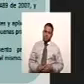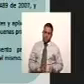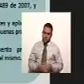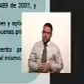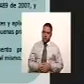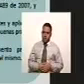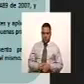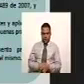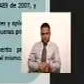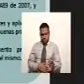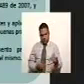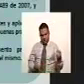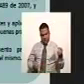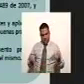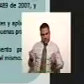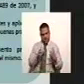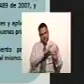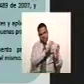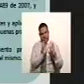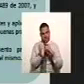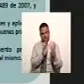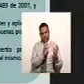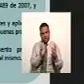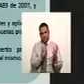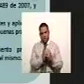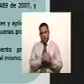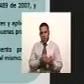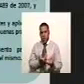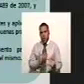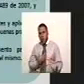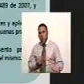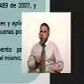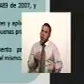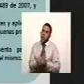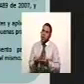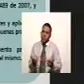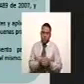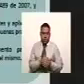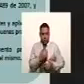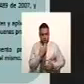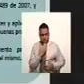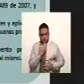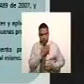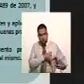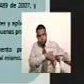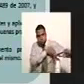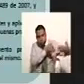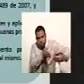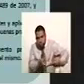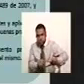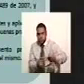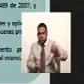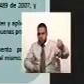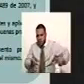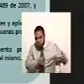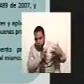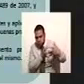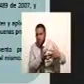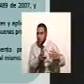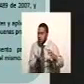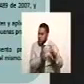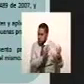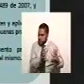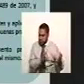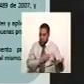y utilizan las tractomulas de bodegaje para no pagar los costos de bodegaje en puerto, que son mucho más altos. Y una vez cargada